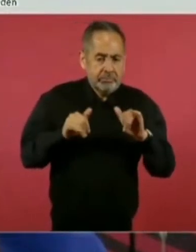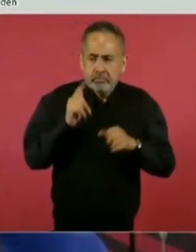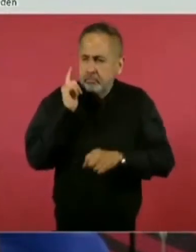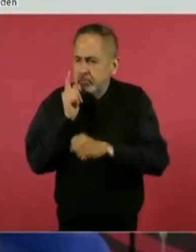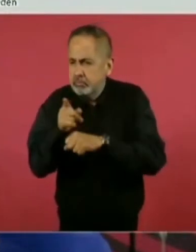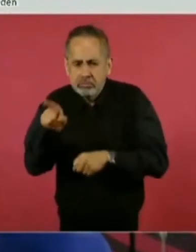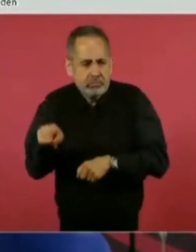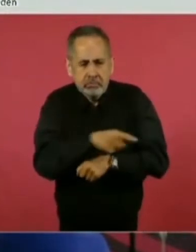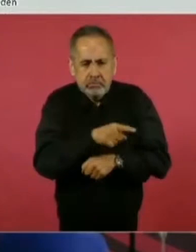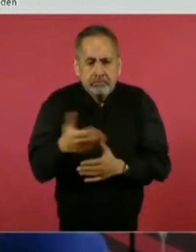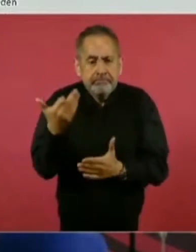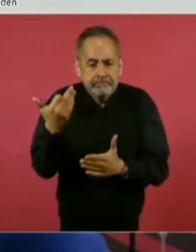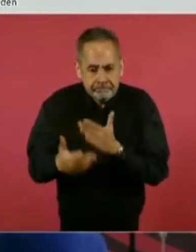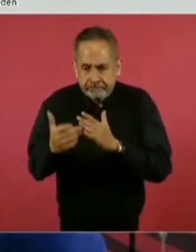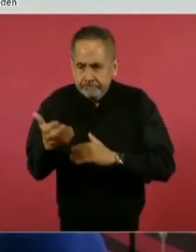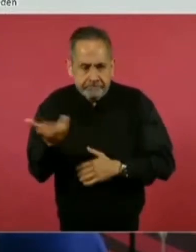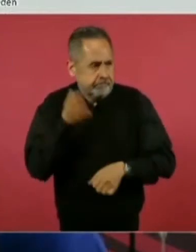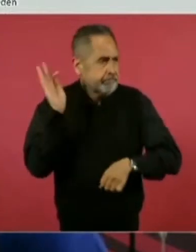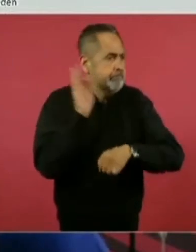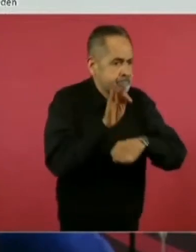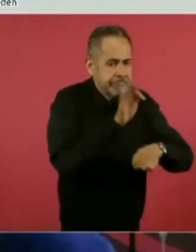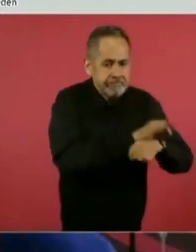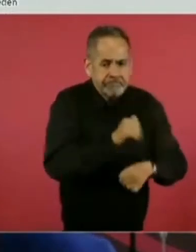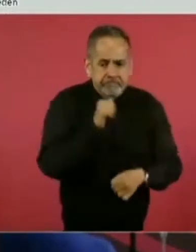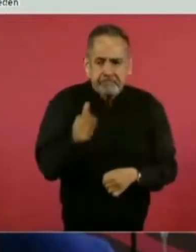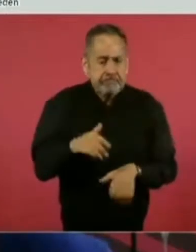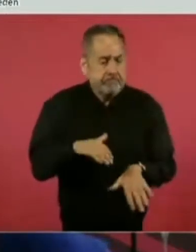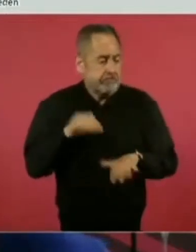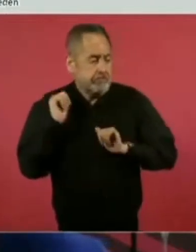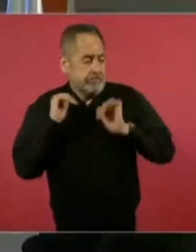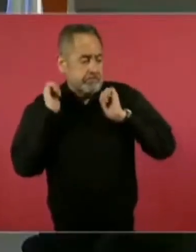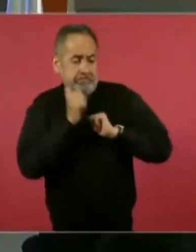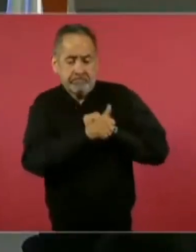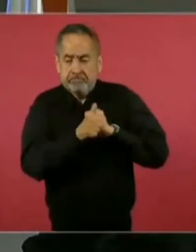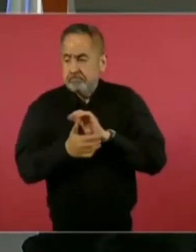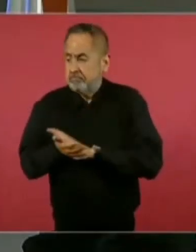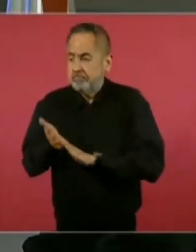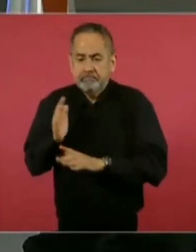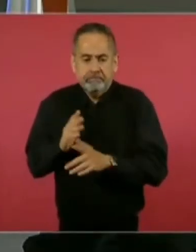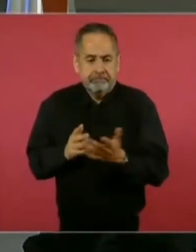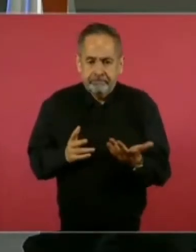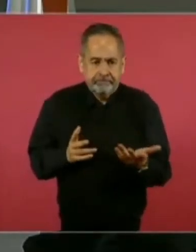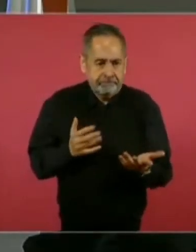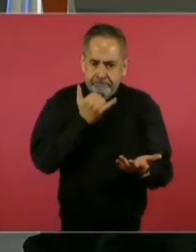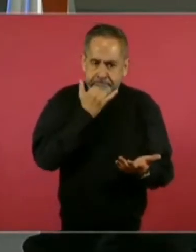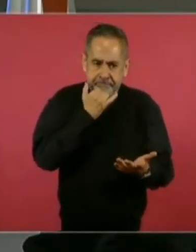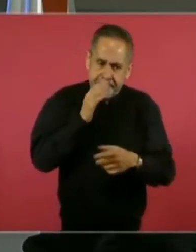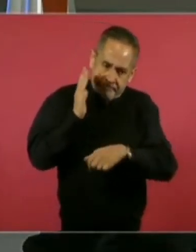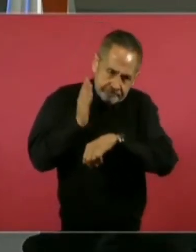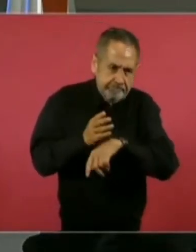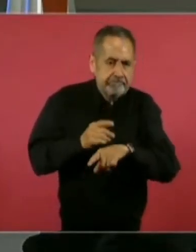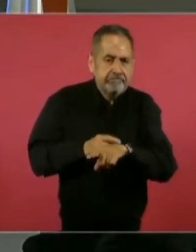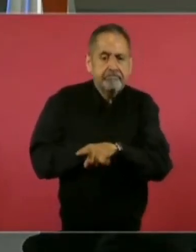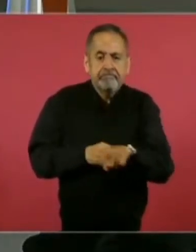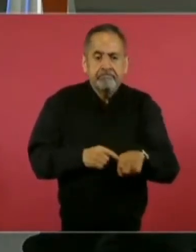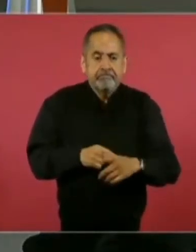al no haber actuado para evitar los actos de violencia contra los jóvenes.